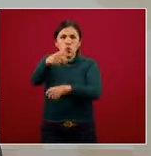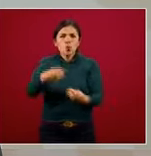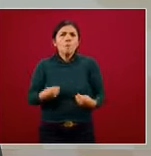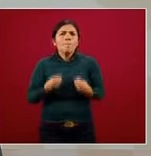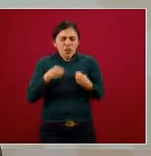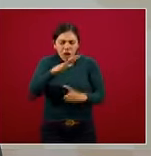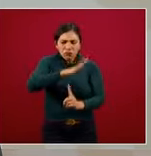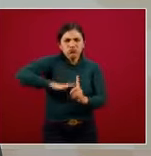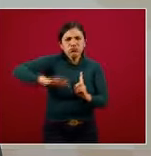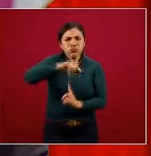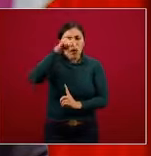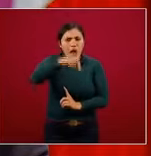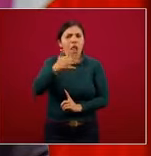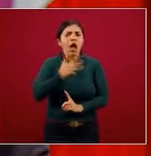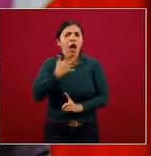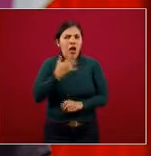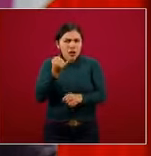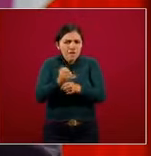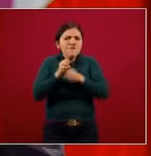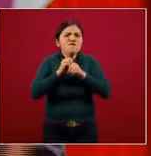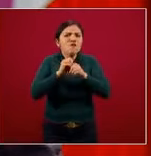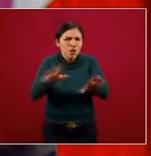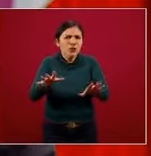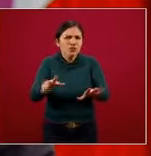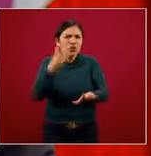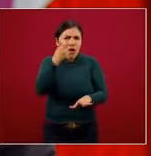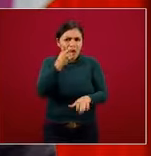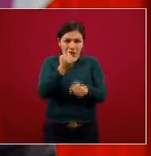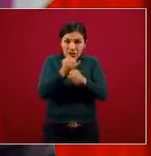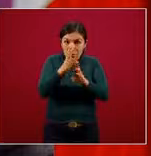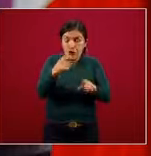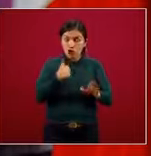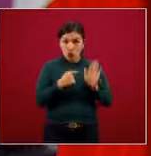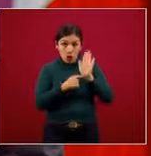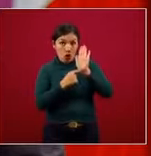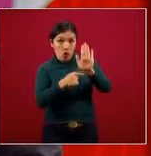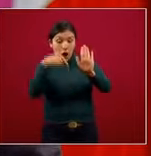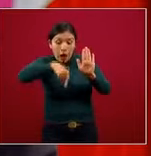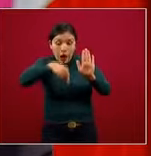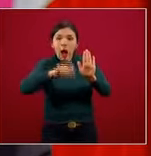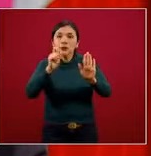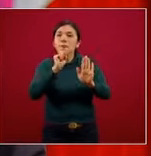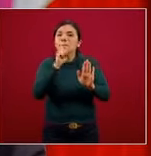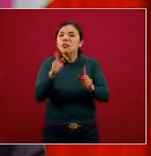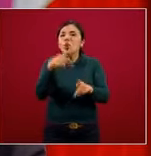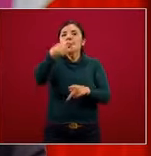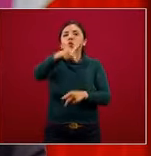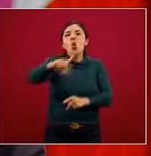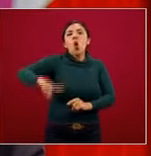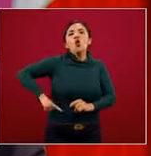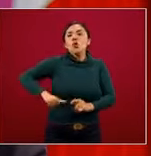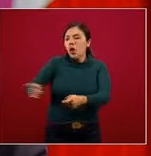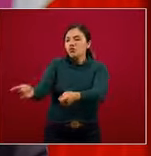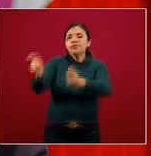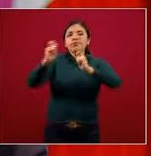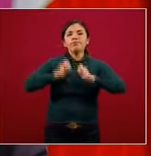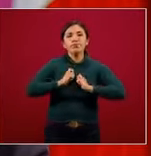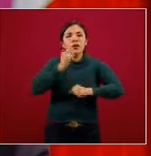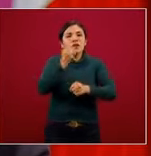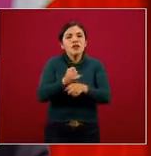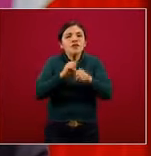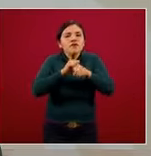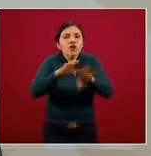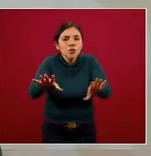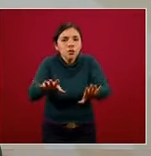vive, tiene esta información. De hecho, la información que aquí presentamos proviene de las entidades federativas, de las unidades de